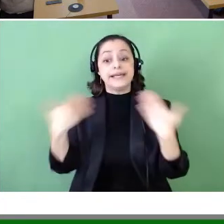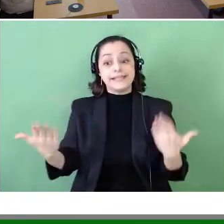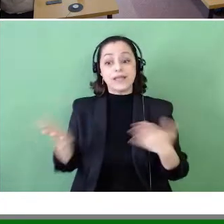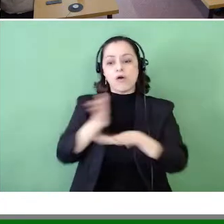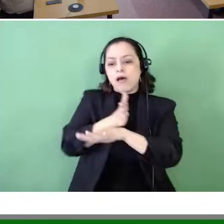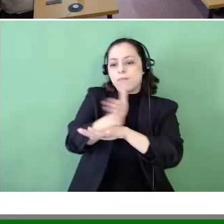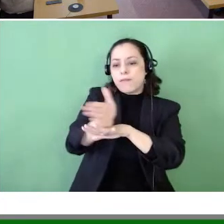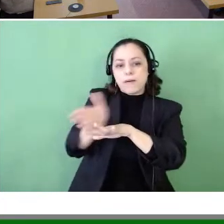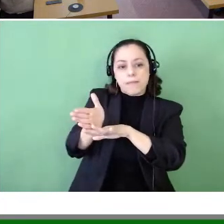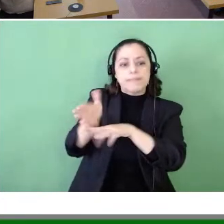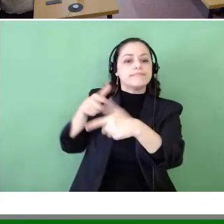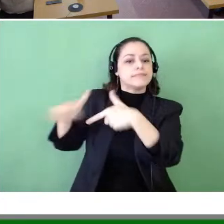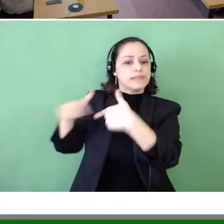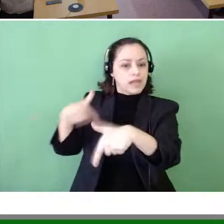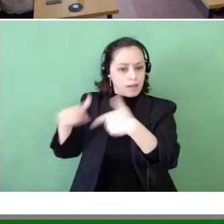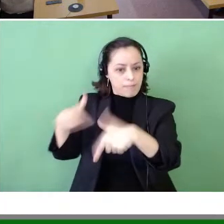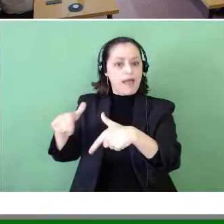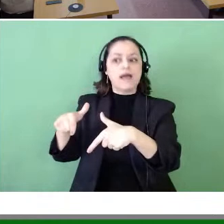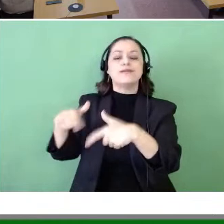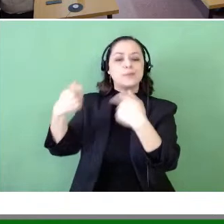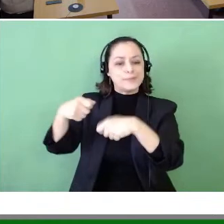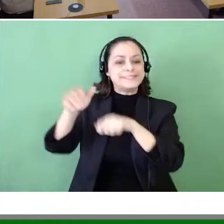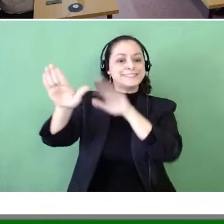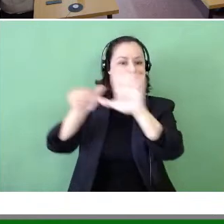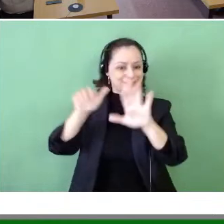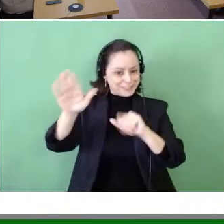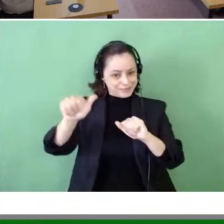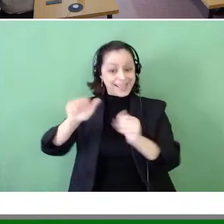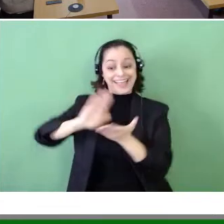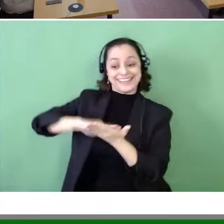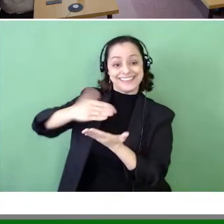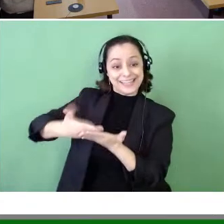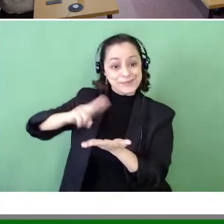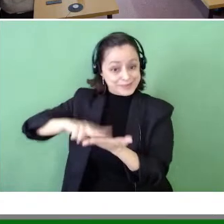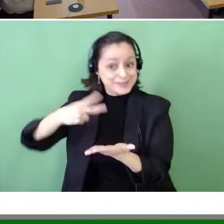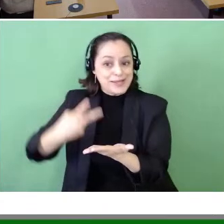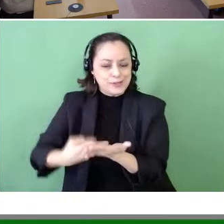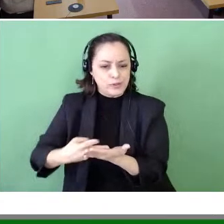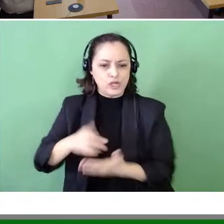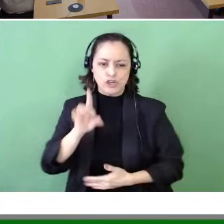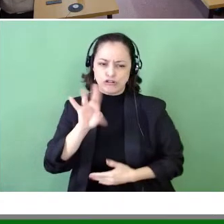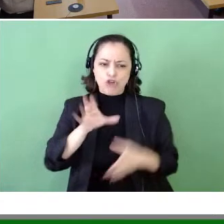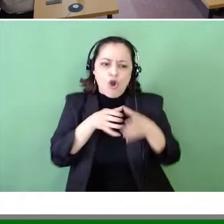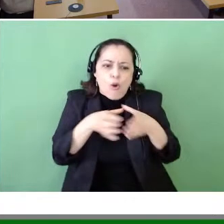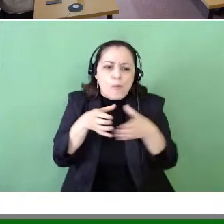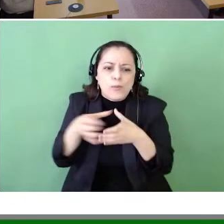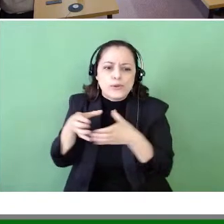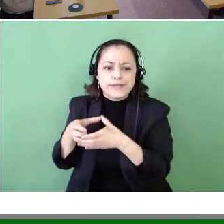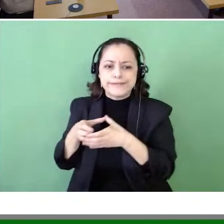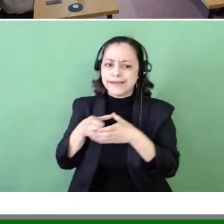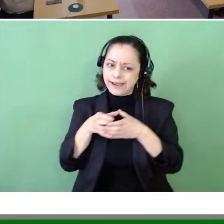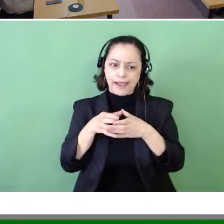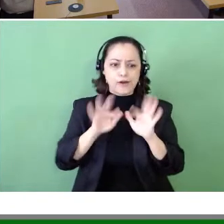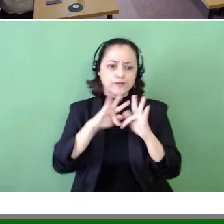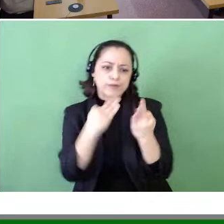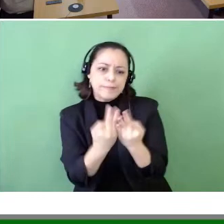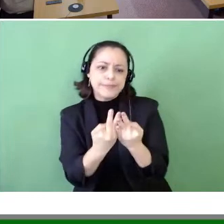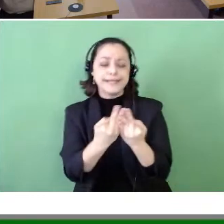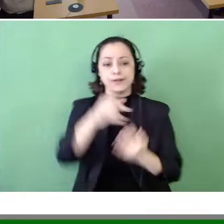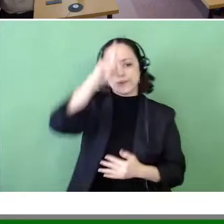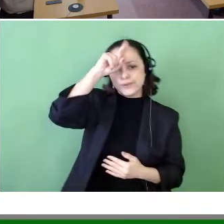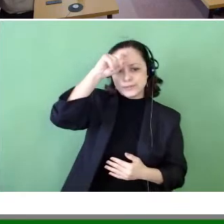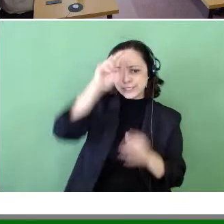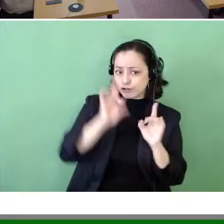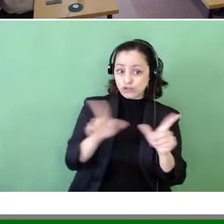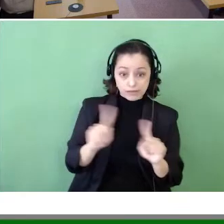se necesita de intérpretes y de traductores en todos los espacios, no solo comunitarios, no solo en familiares, en hospitales, pero también